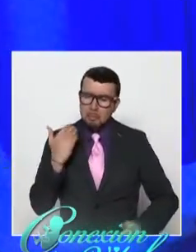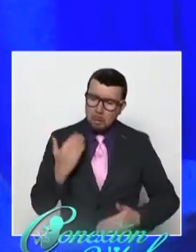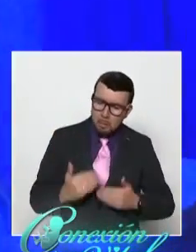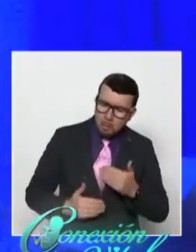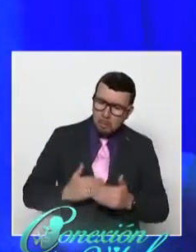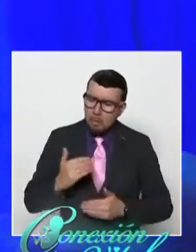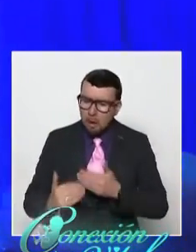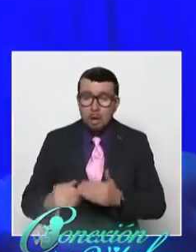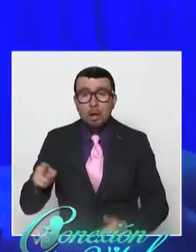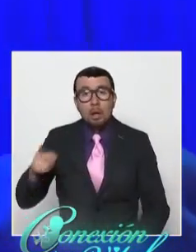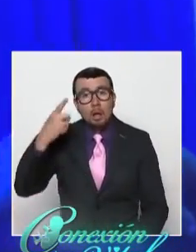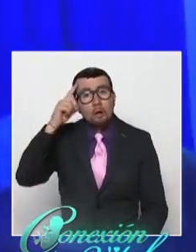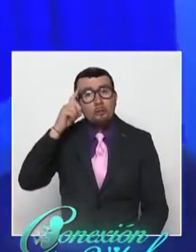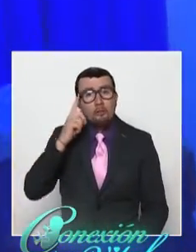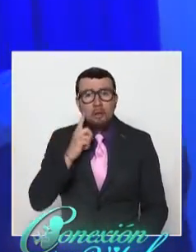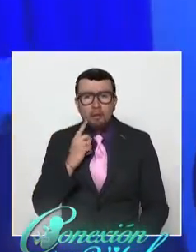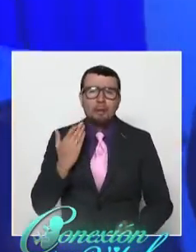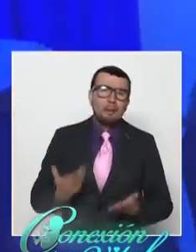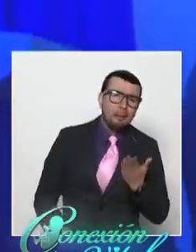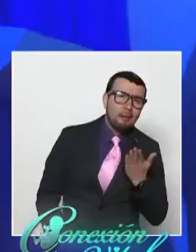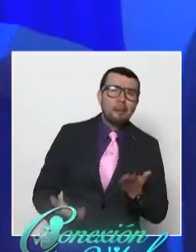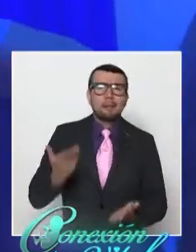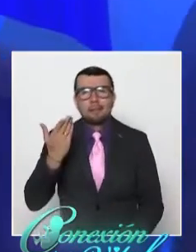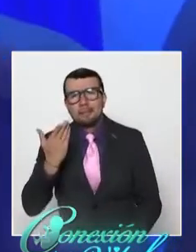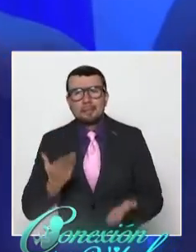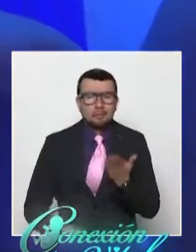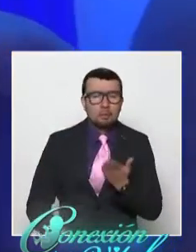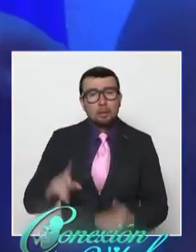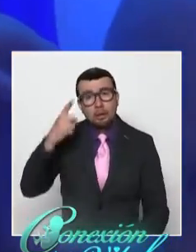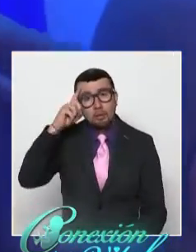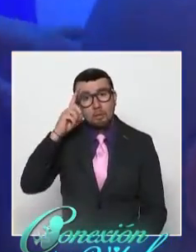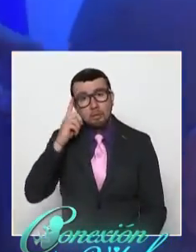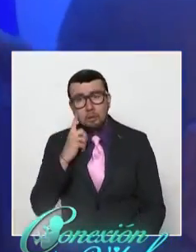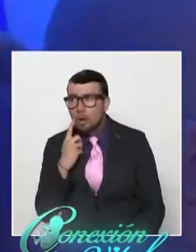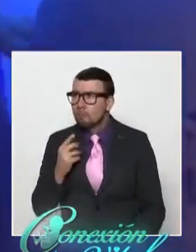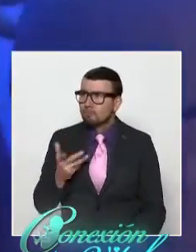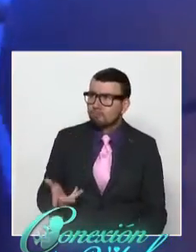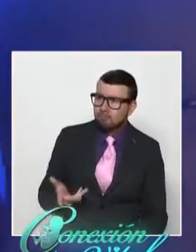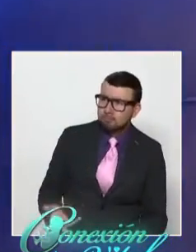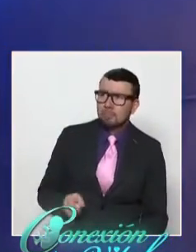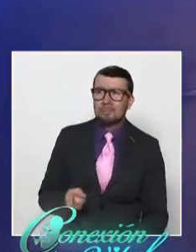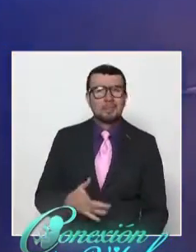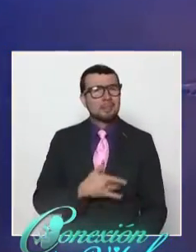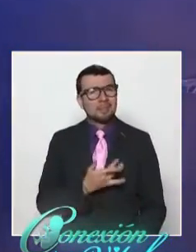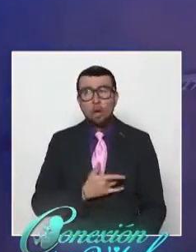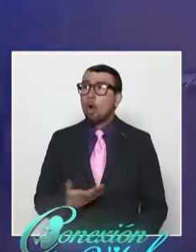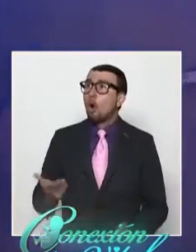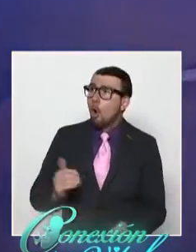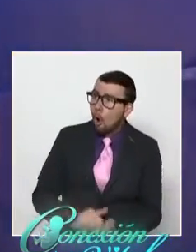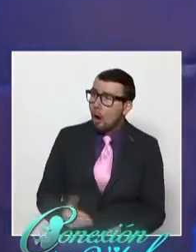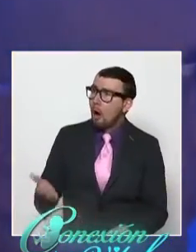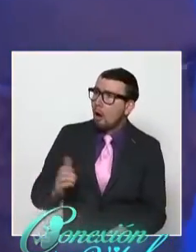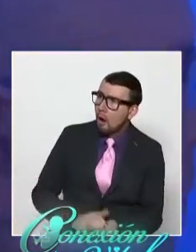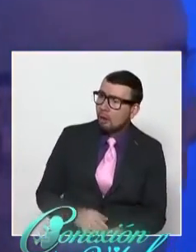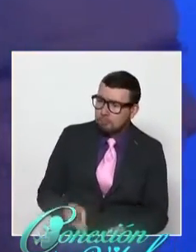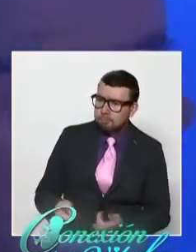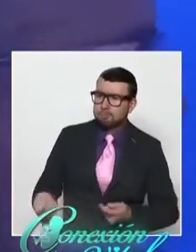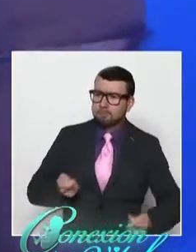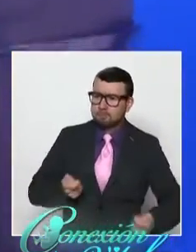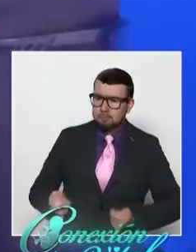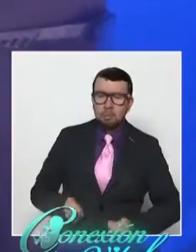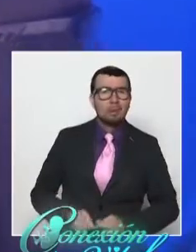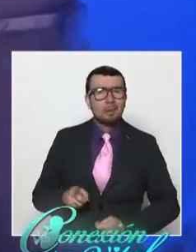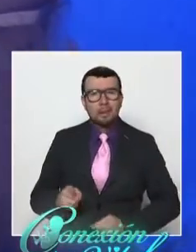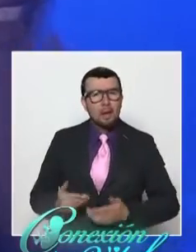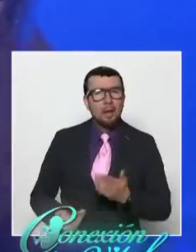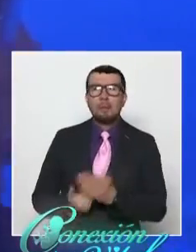de fiebre intermitente que ha sido manejada sintomáticamente y reaparece. El cuadro empezó